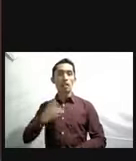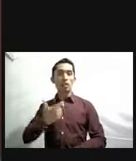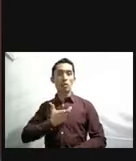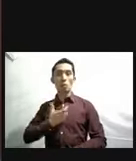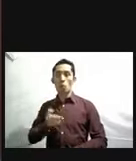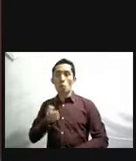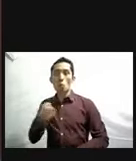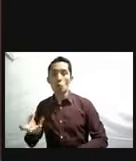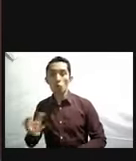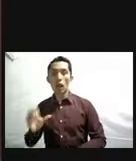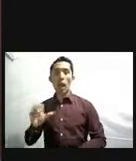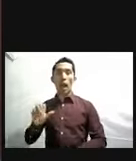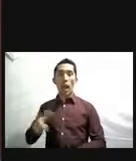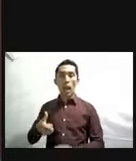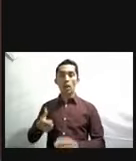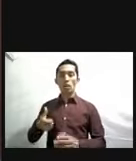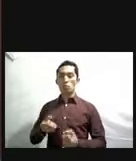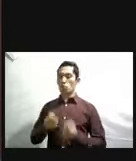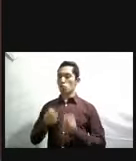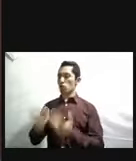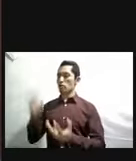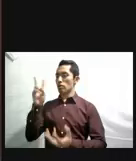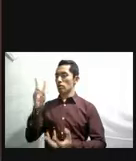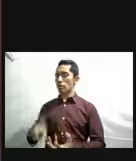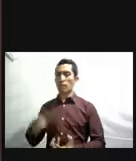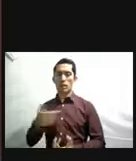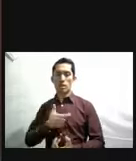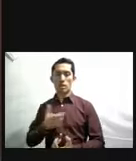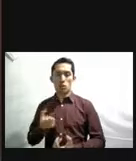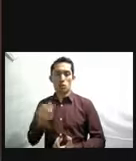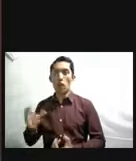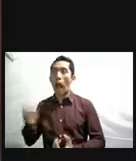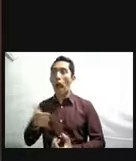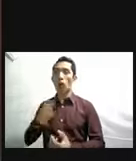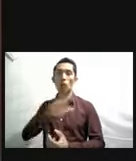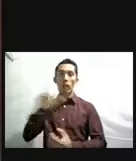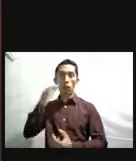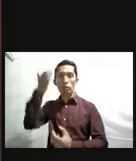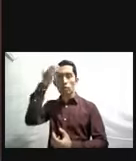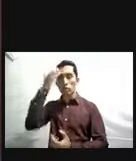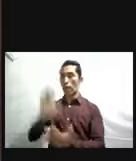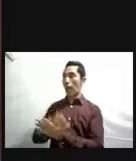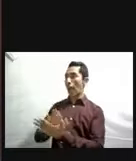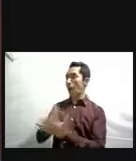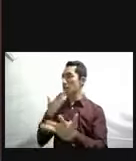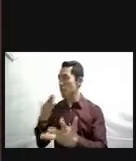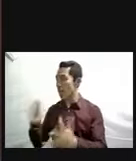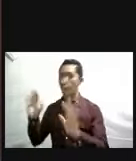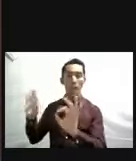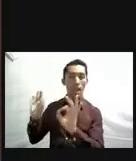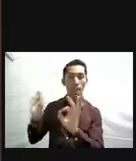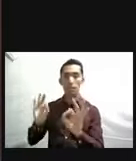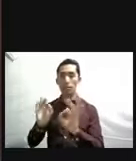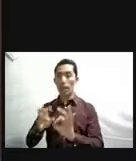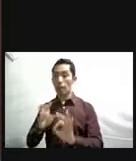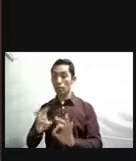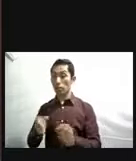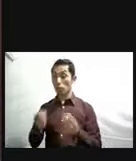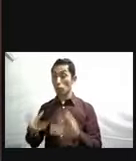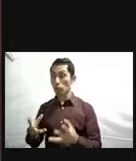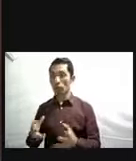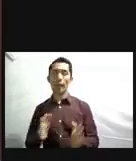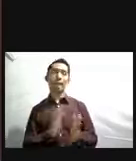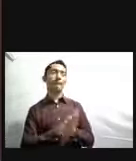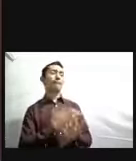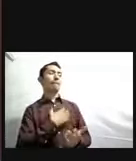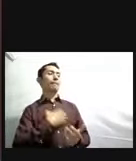público o privado, pero que haya un reconocimiento. Sucede lo siguiente. viene la misma